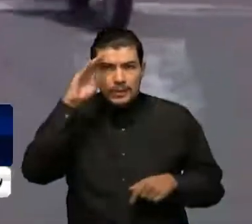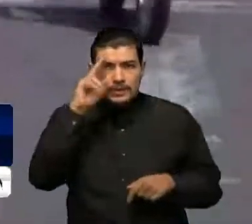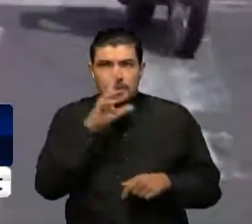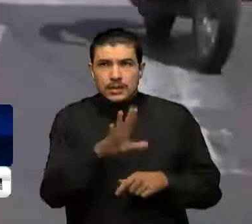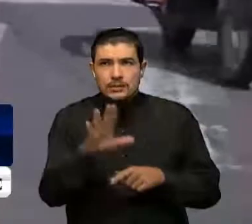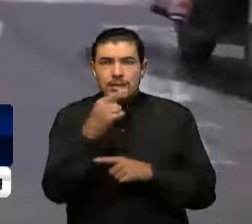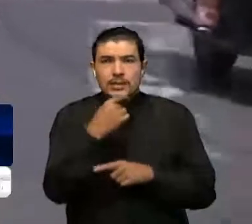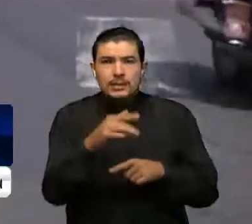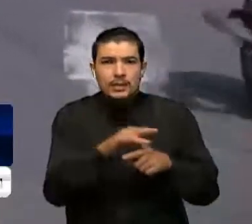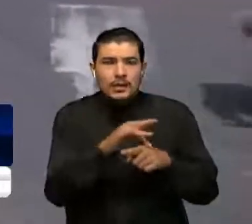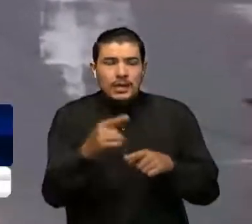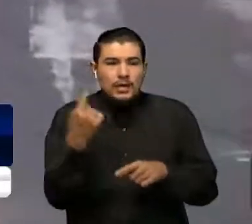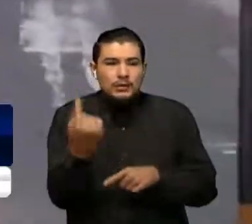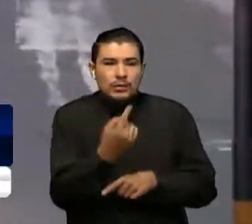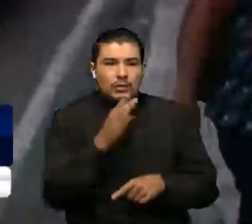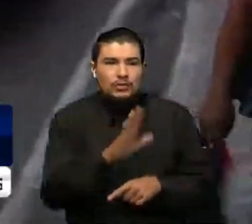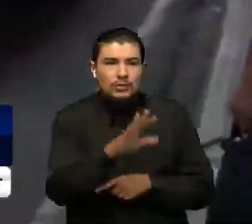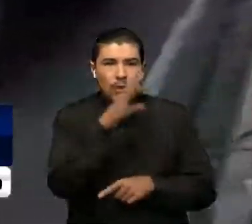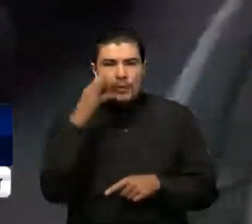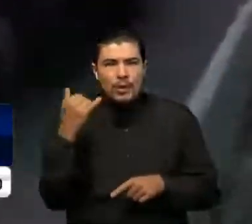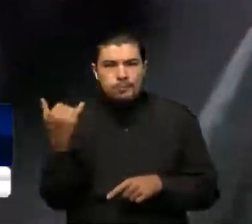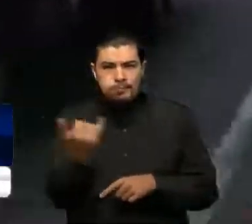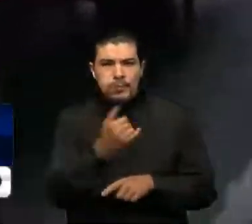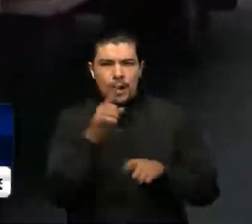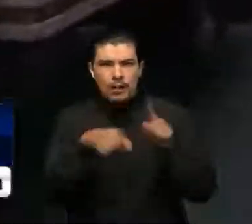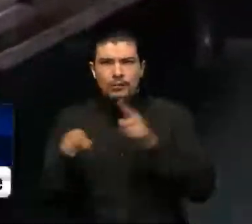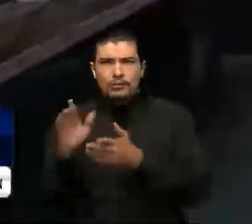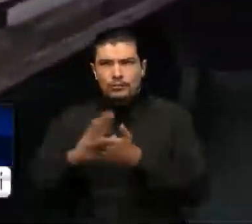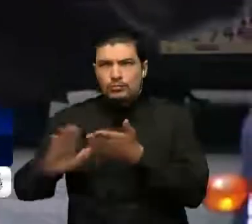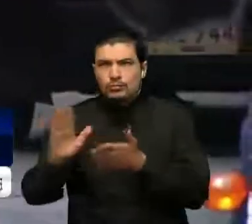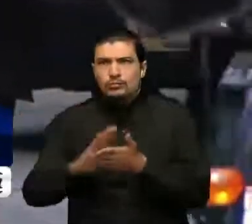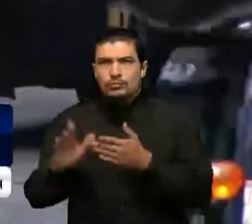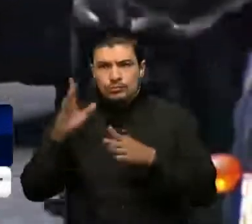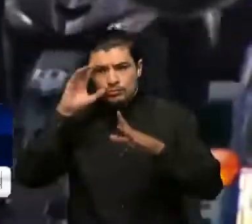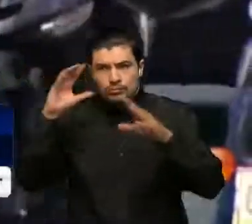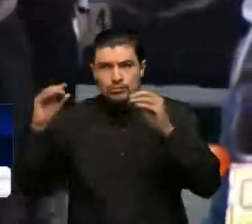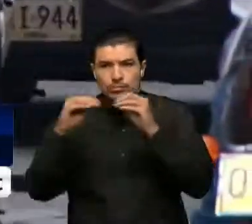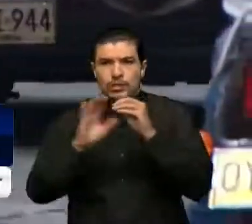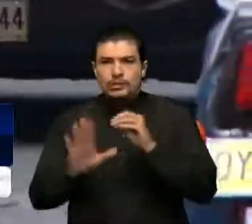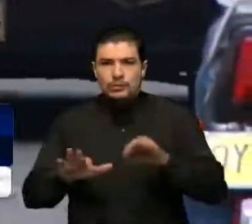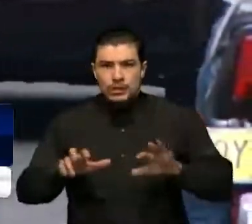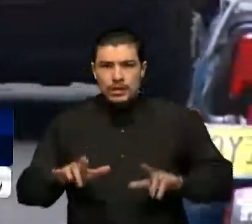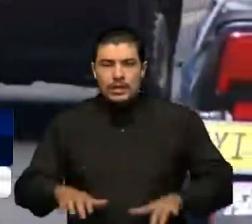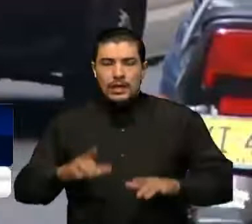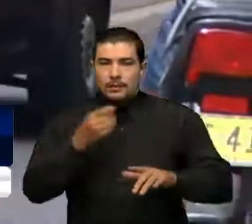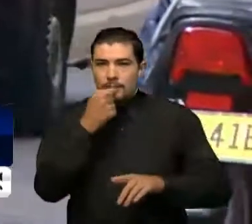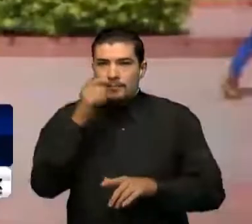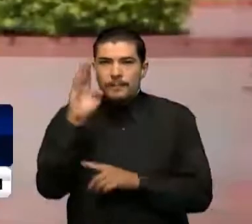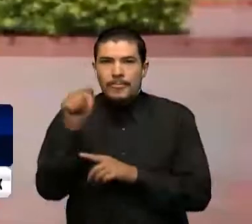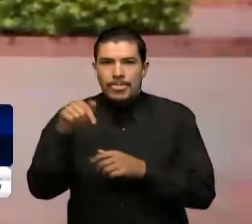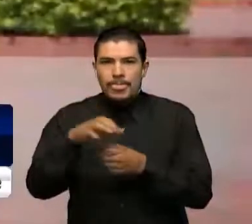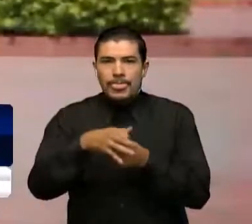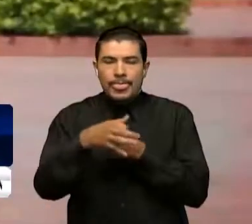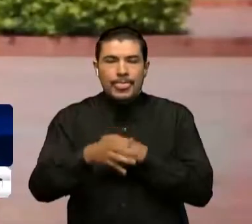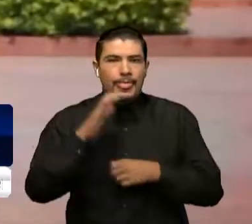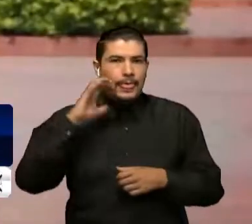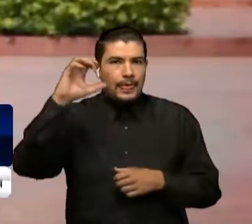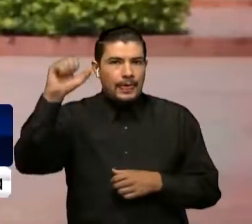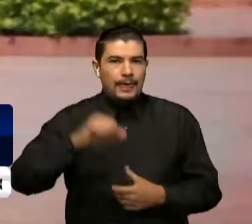aplica sólo para el parrillero hombre y existirán algunas excepciones que serán coordinadas por la secretaria de movilidad y tránsito